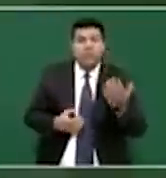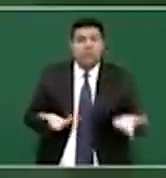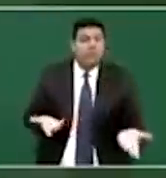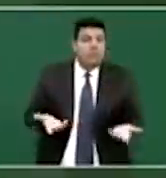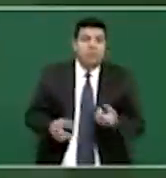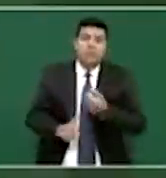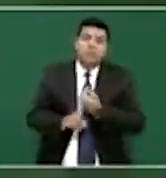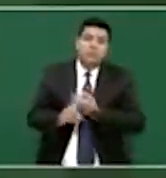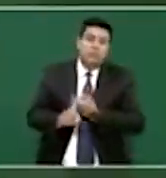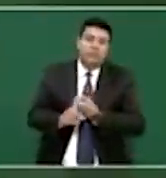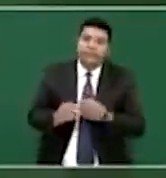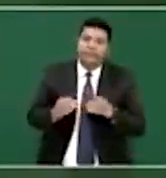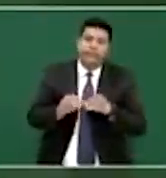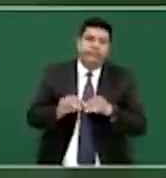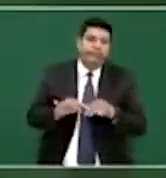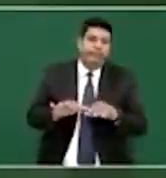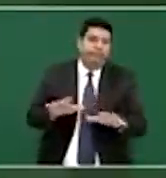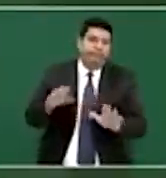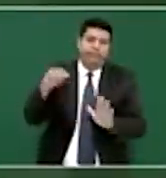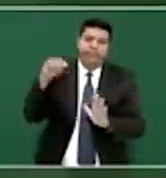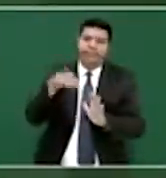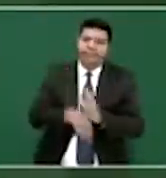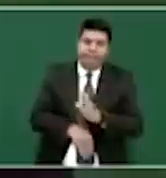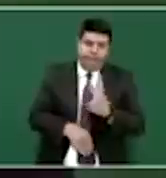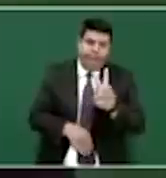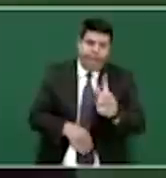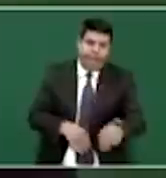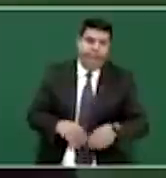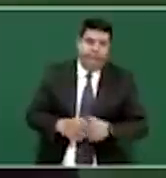pues no se logra nada.